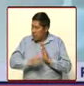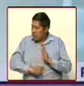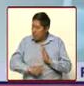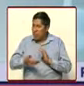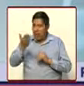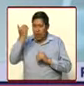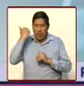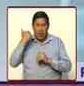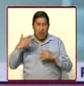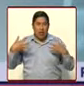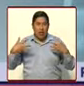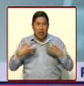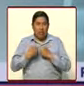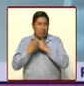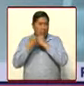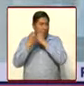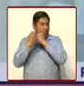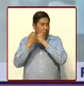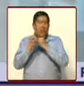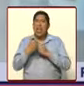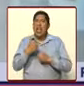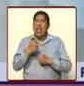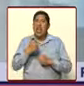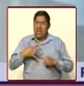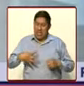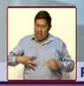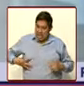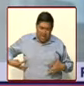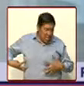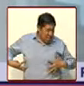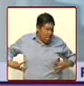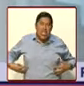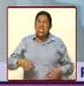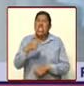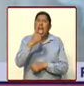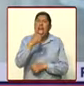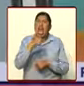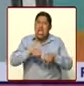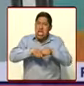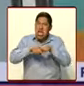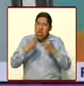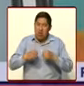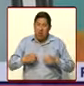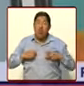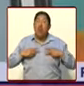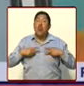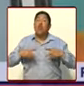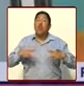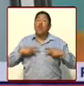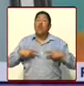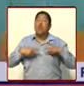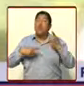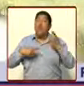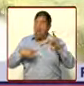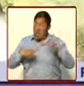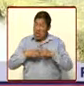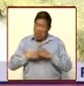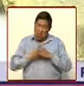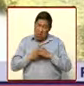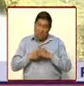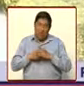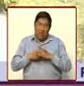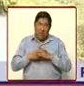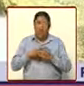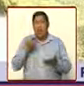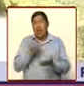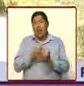accidente tuve 10 costillas fracturadas y el pulmón derecho que se me perforó. El dinero a Ingrid